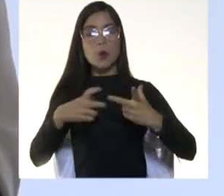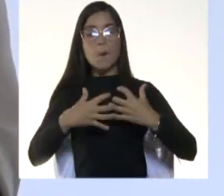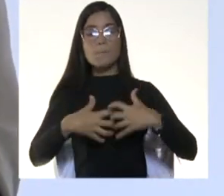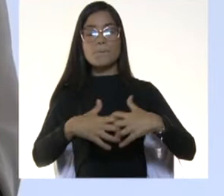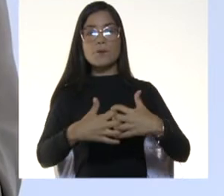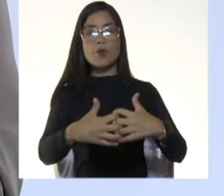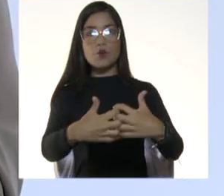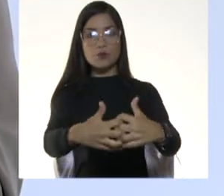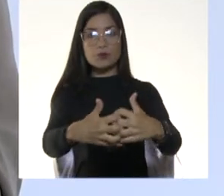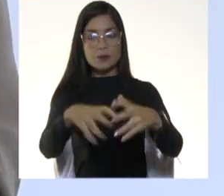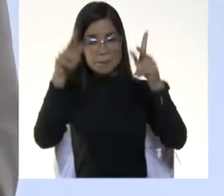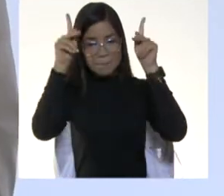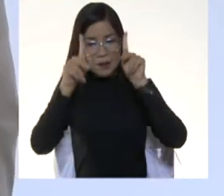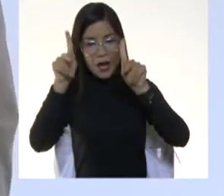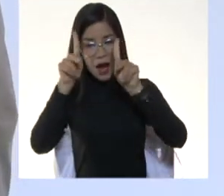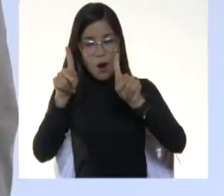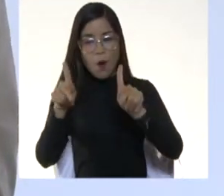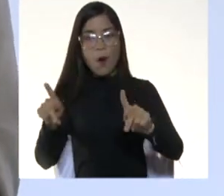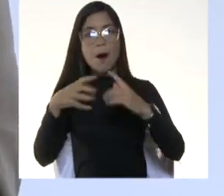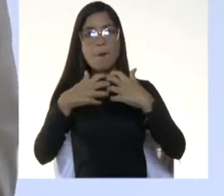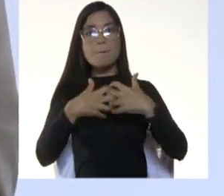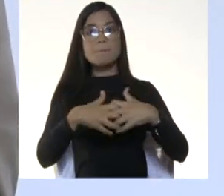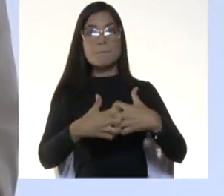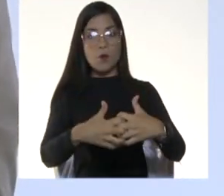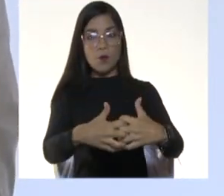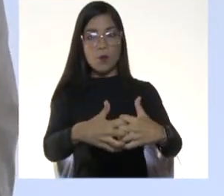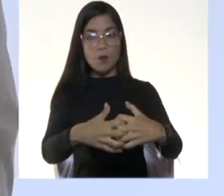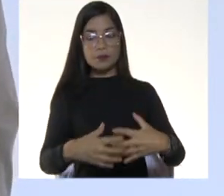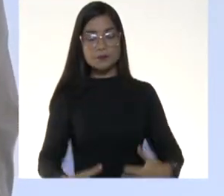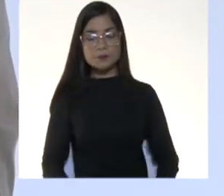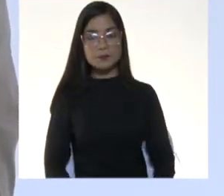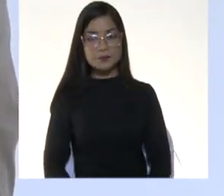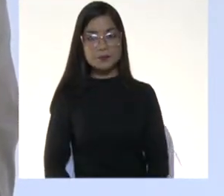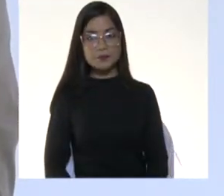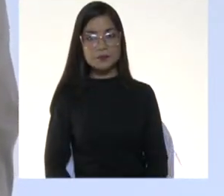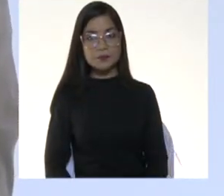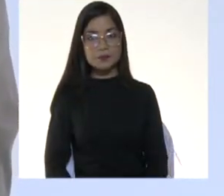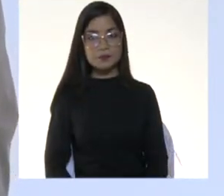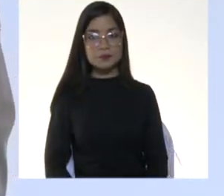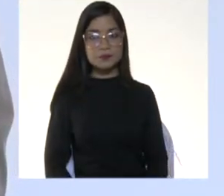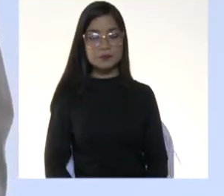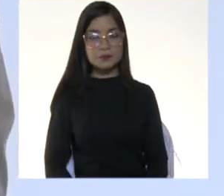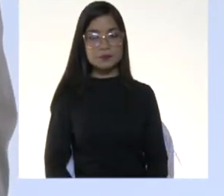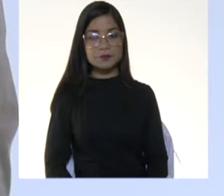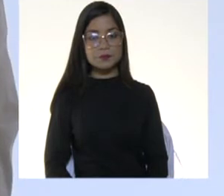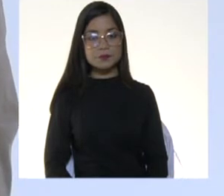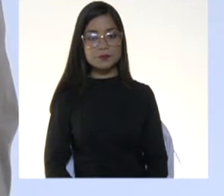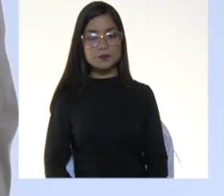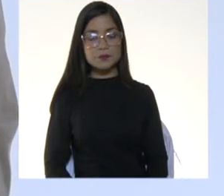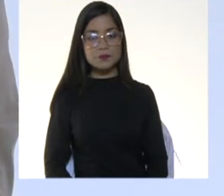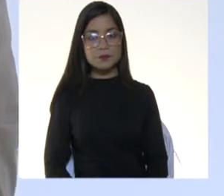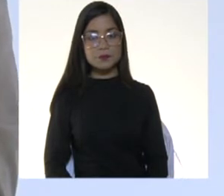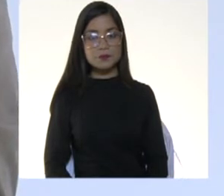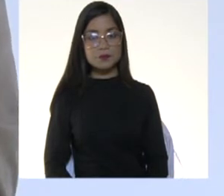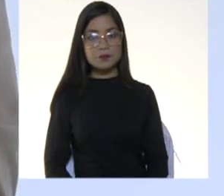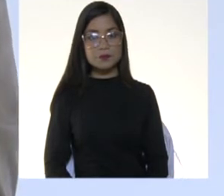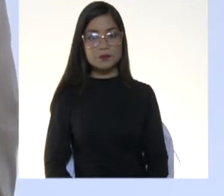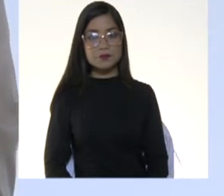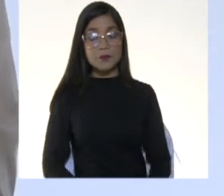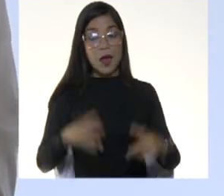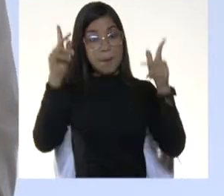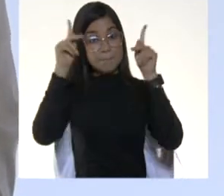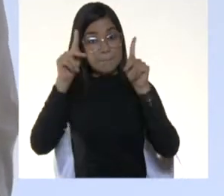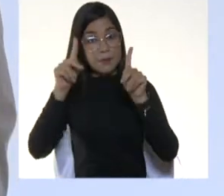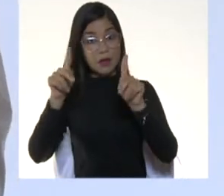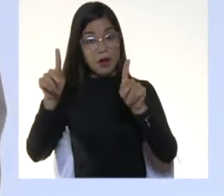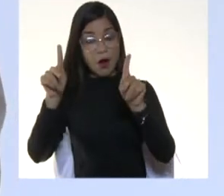pedagogía productiva, la cual va a validar y asumirse a través del hecho educativo. No es que la pedagogía